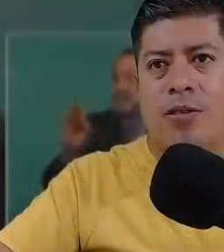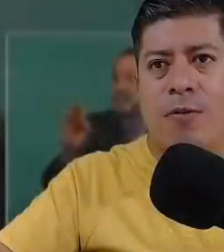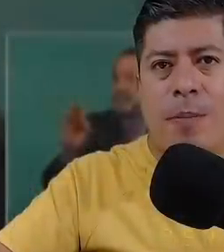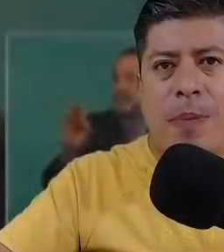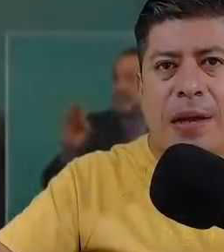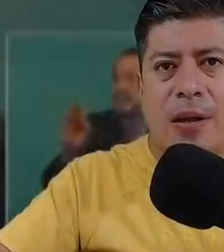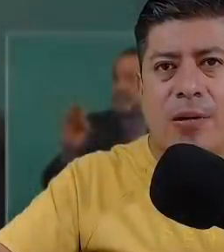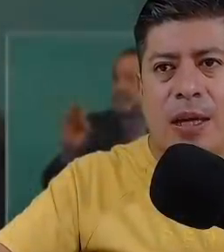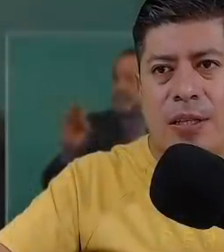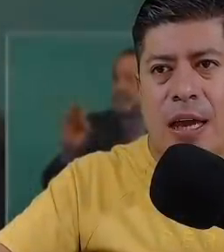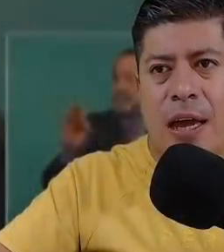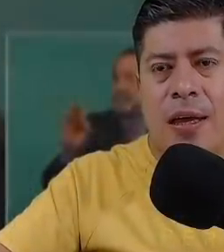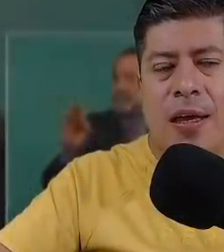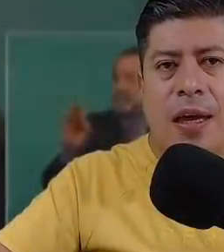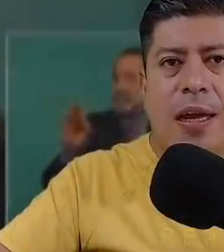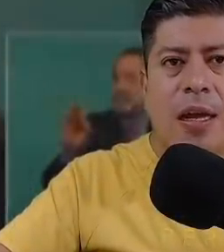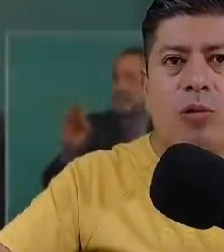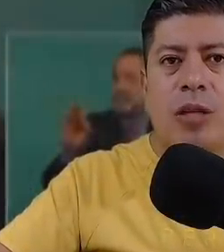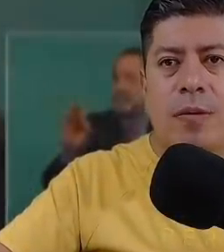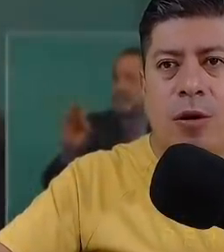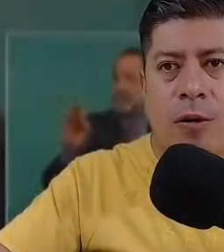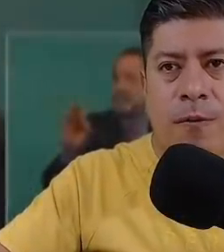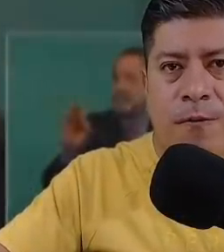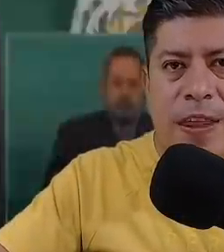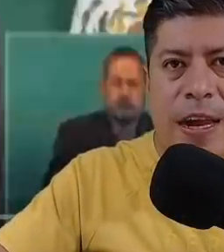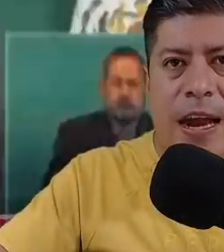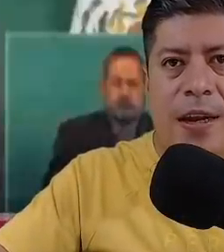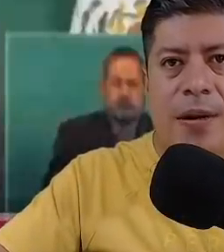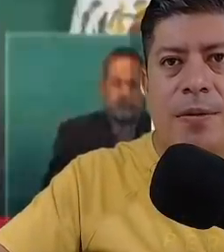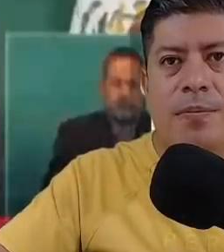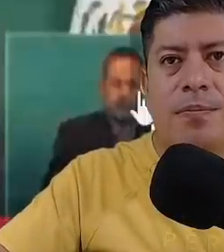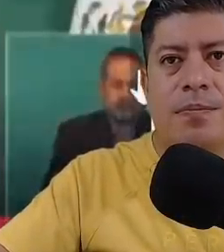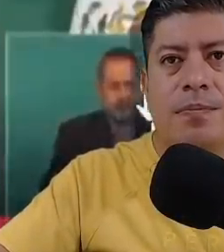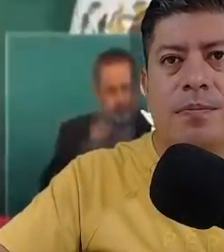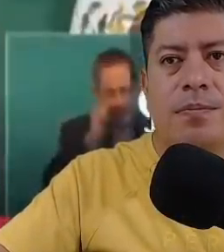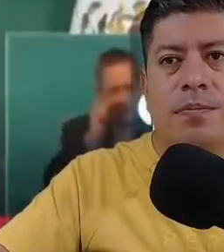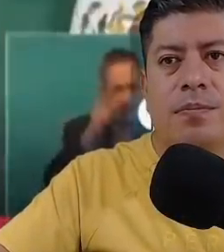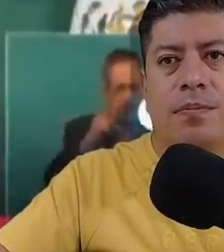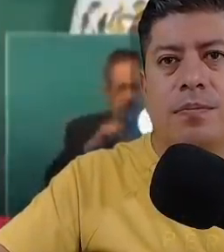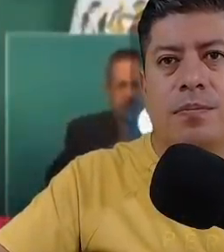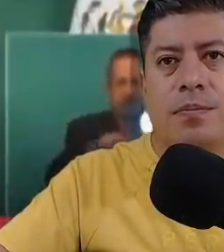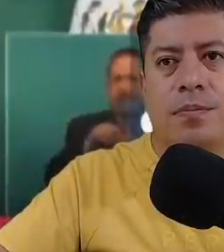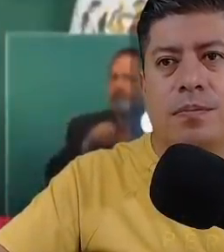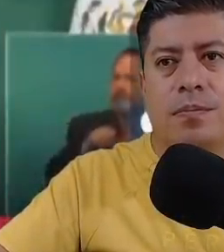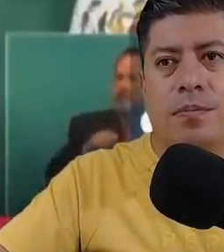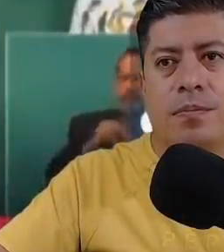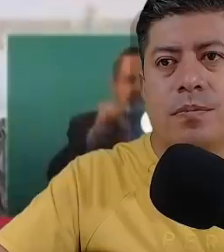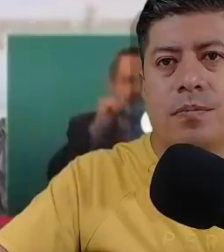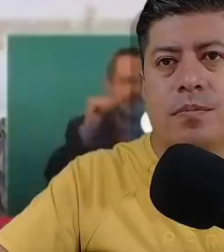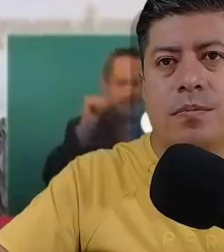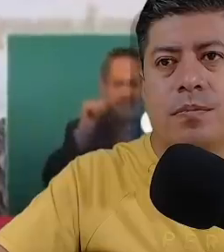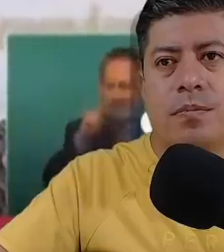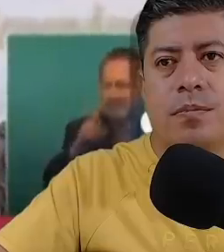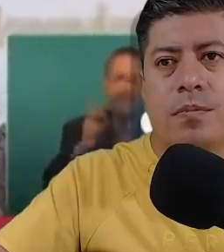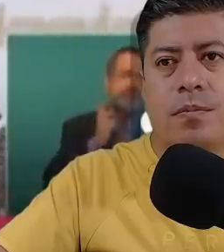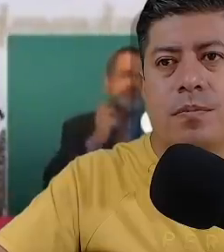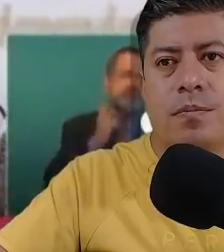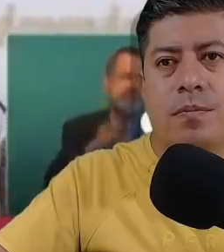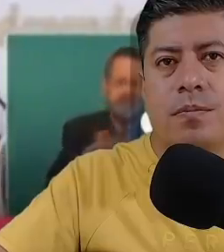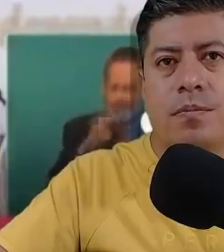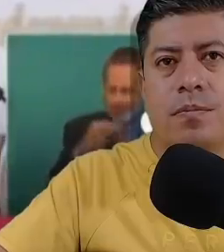esto fue parte de lo que decía el ejecutivo federal me llamó la atención que ayer un diputado este